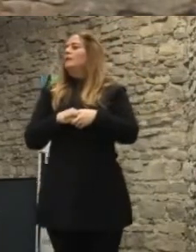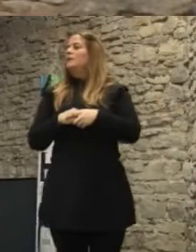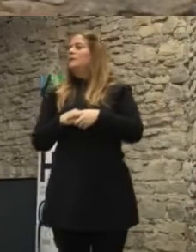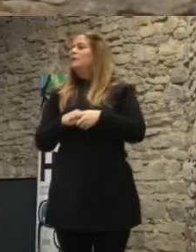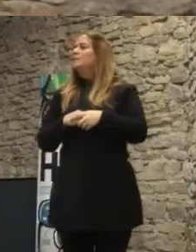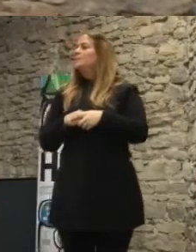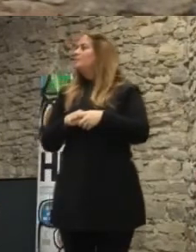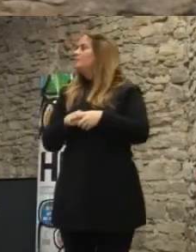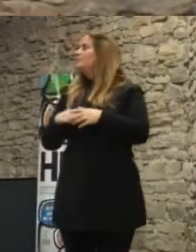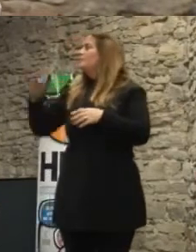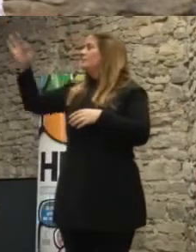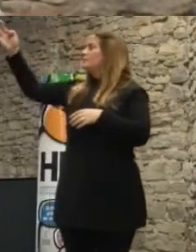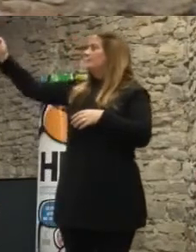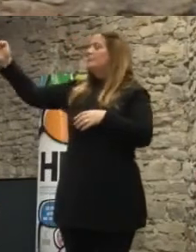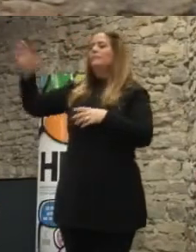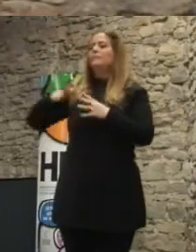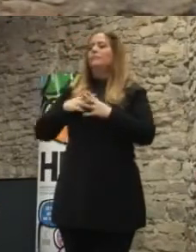Yo,